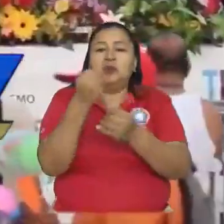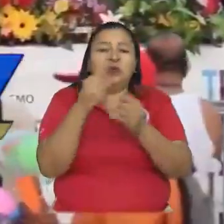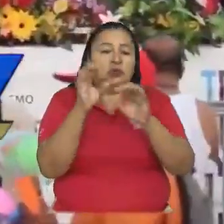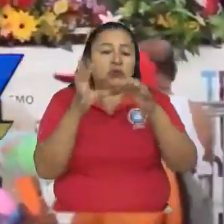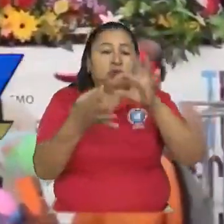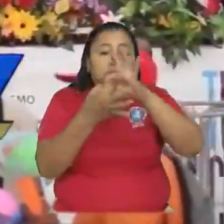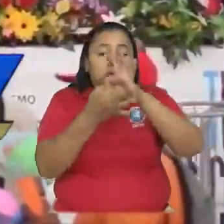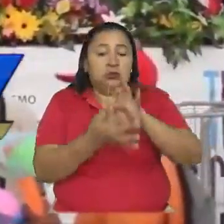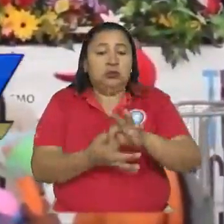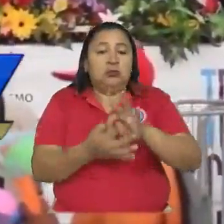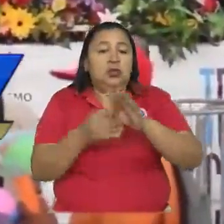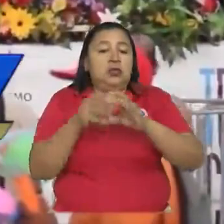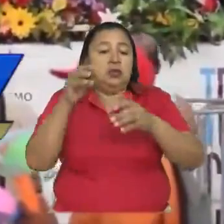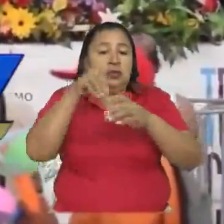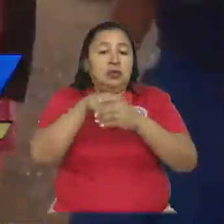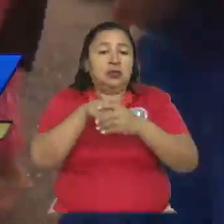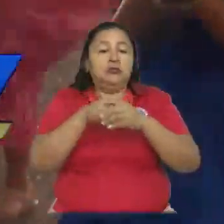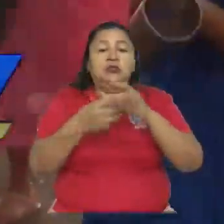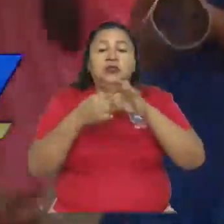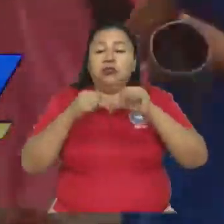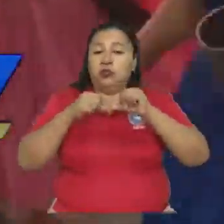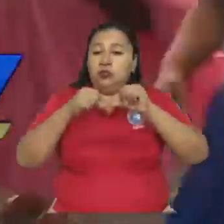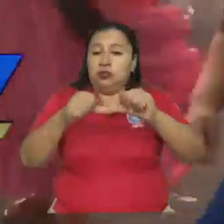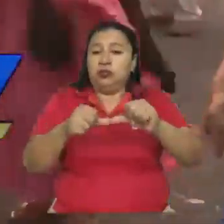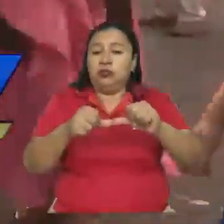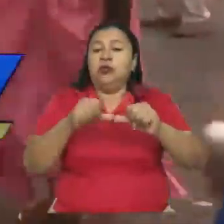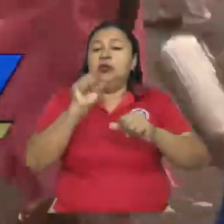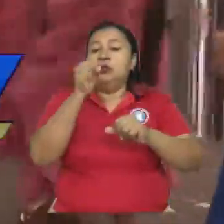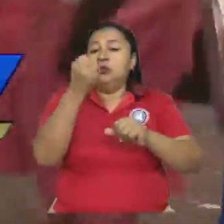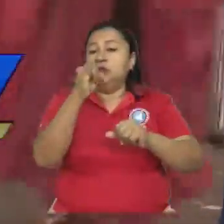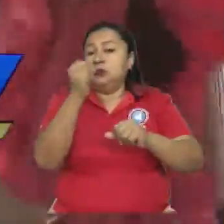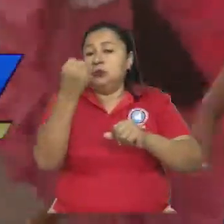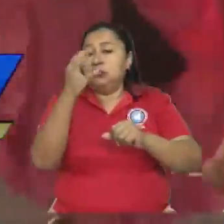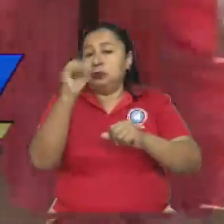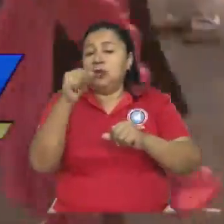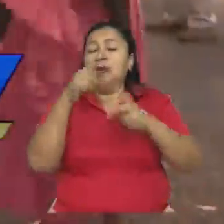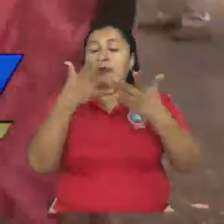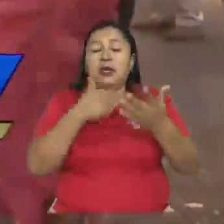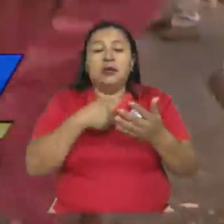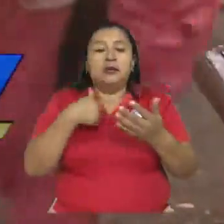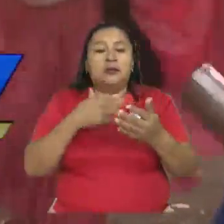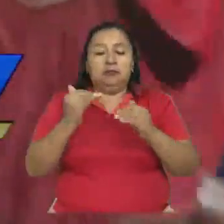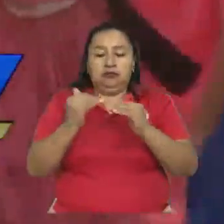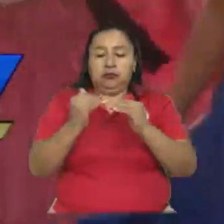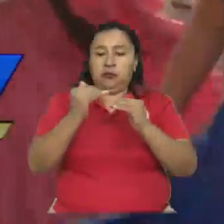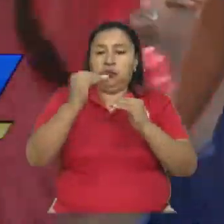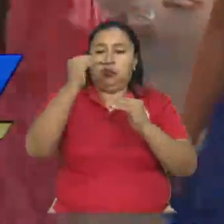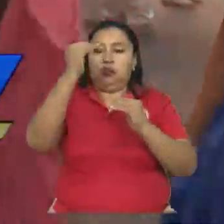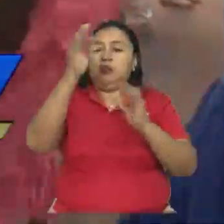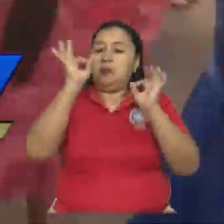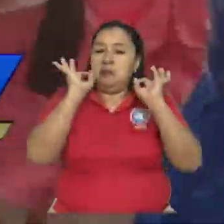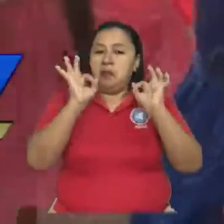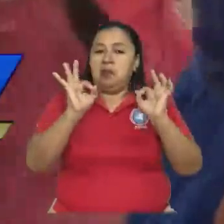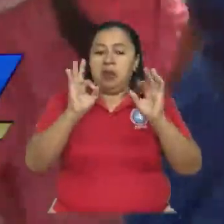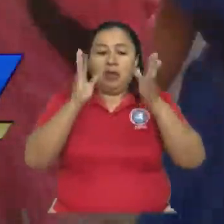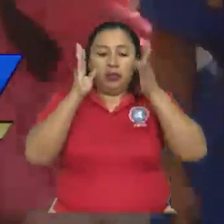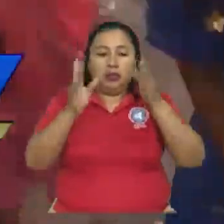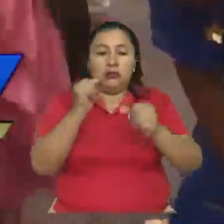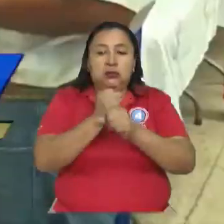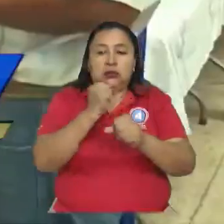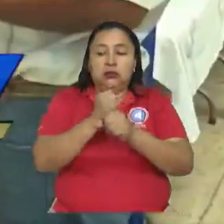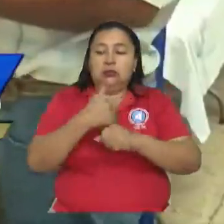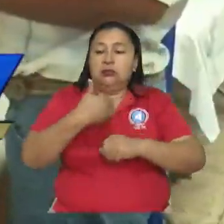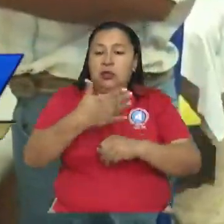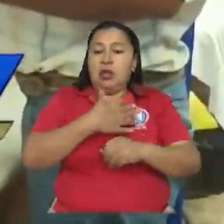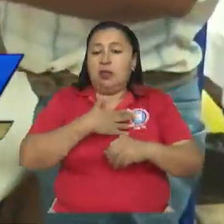Integrado Centroamericano de Calidad y Sostenibilidad, para elevar la calidad de nuestros productos y servicios y mejorar siempre